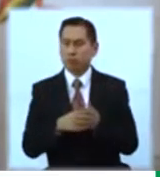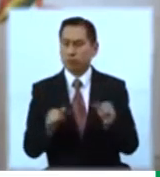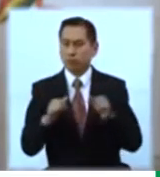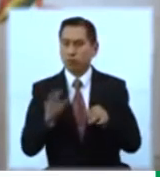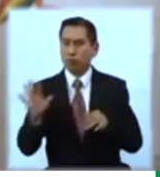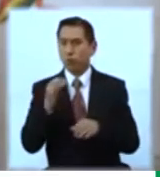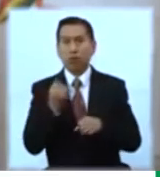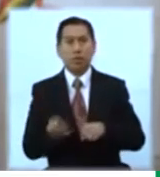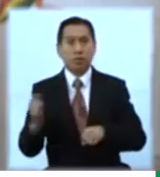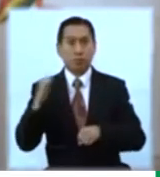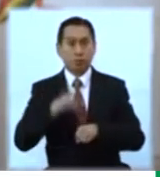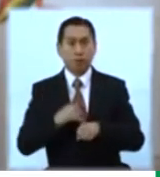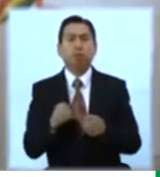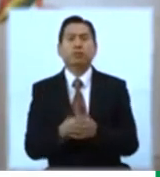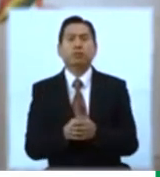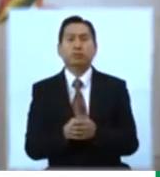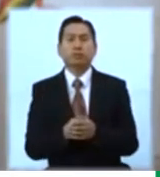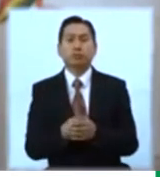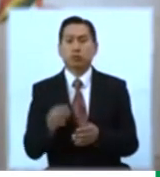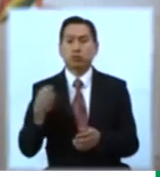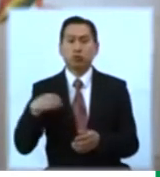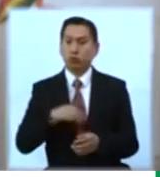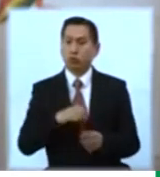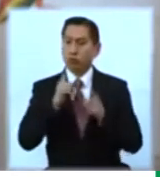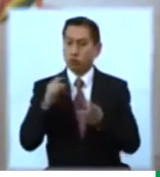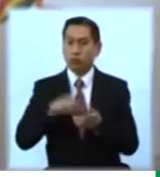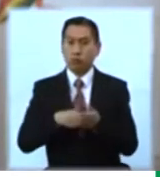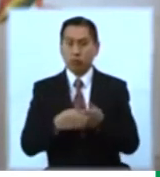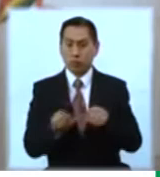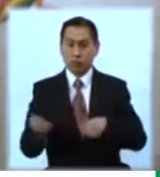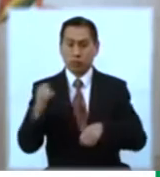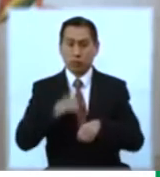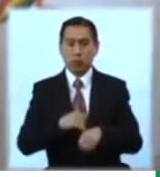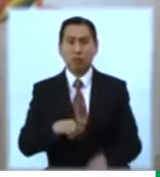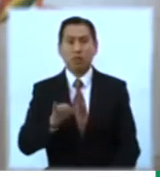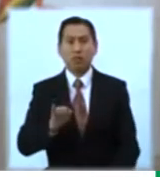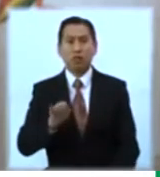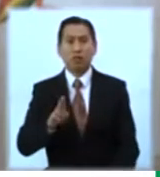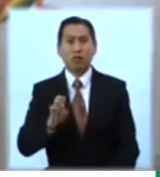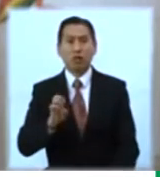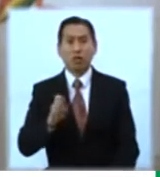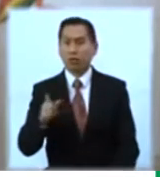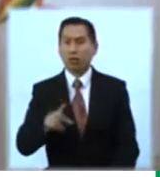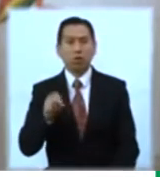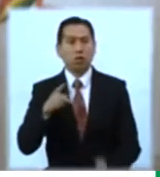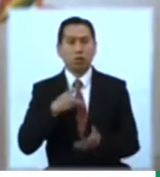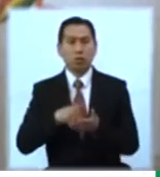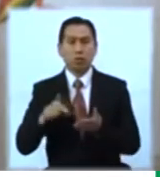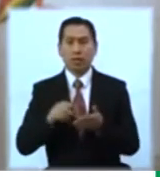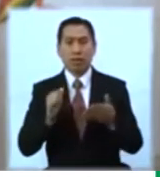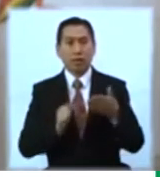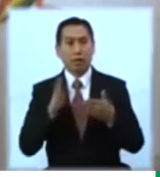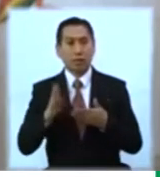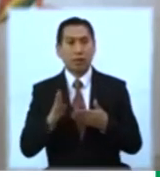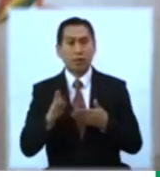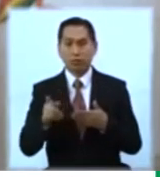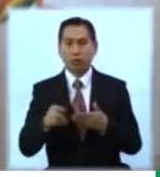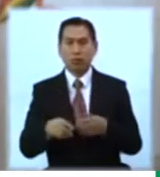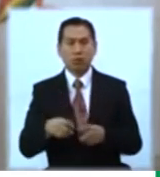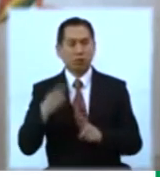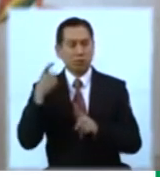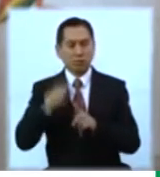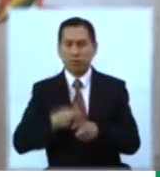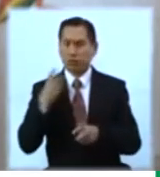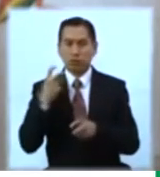los impuestos hemos ordenado que el impuesto a las utilidades no se pague en abril que será un mes duro